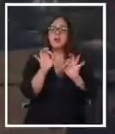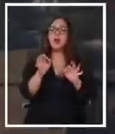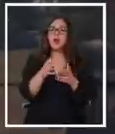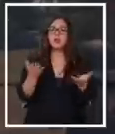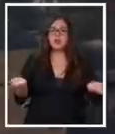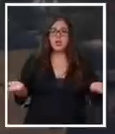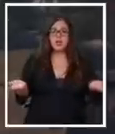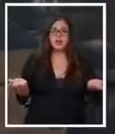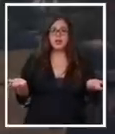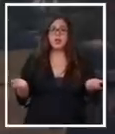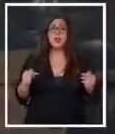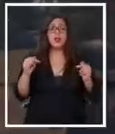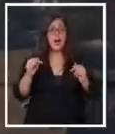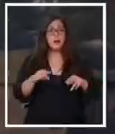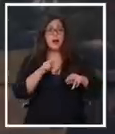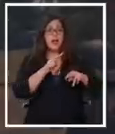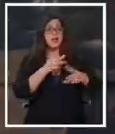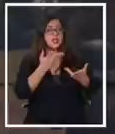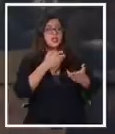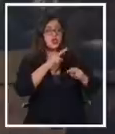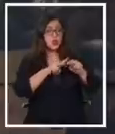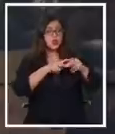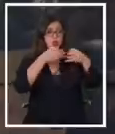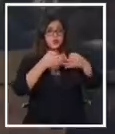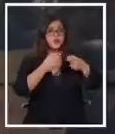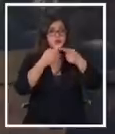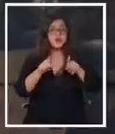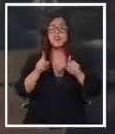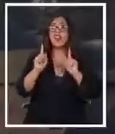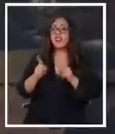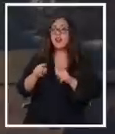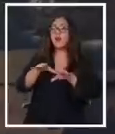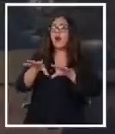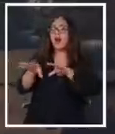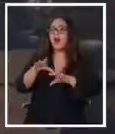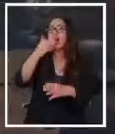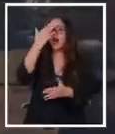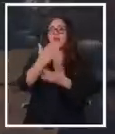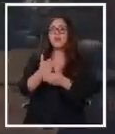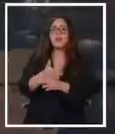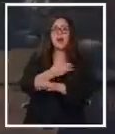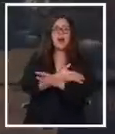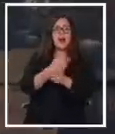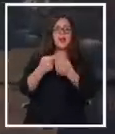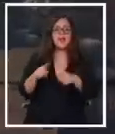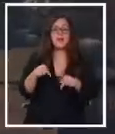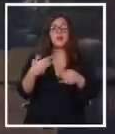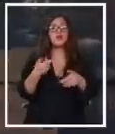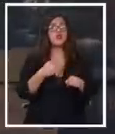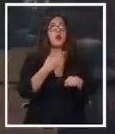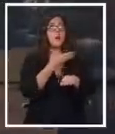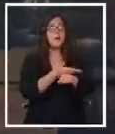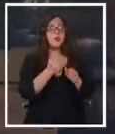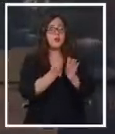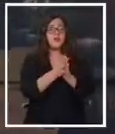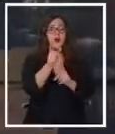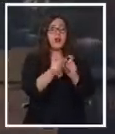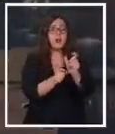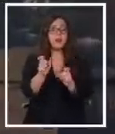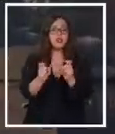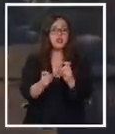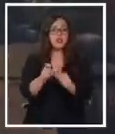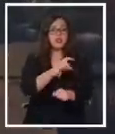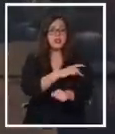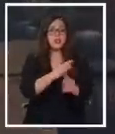para tener resultados diferentes tenemos que tener acciones diferentes y por lo tanto yo le pido a nuestros compatriotas que